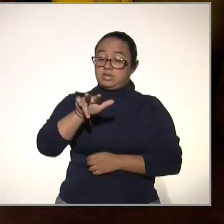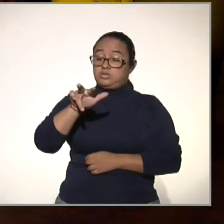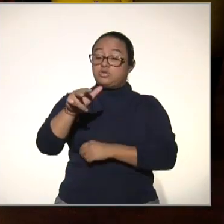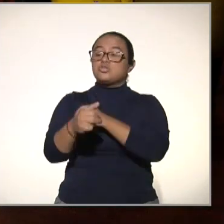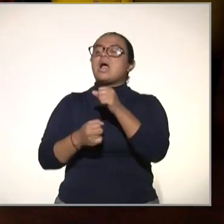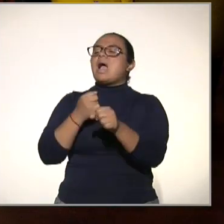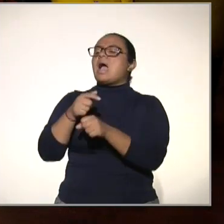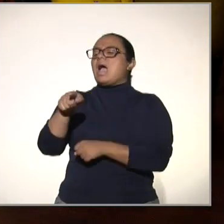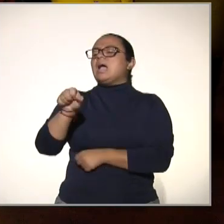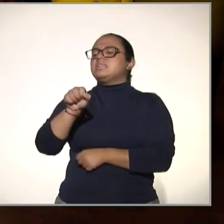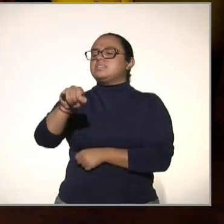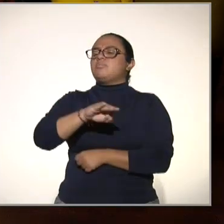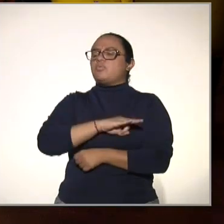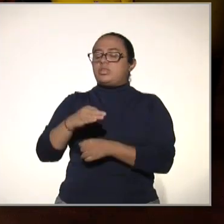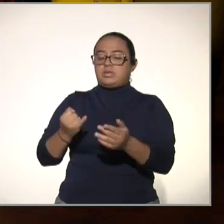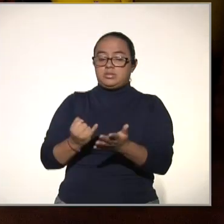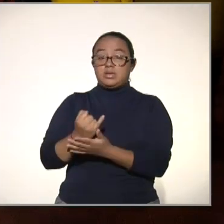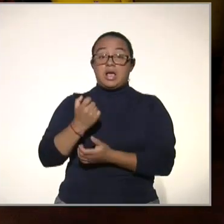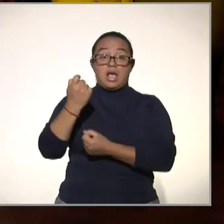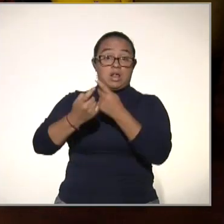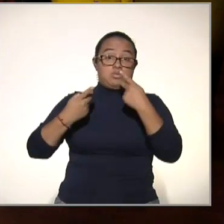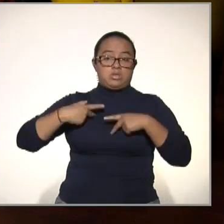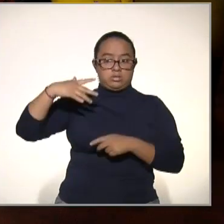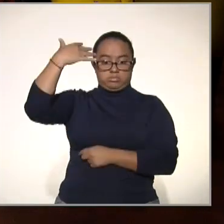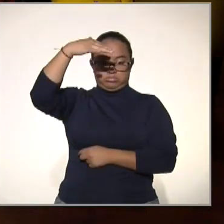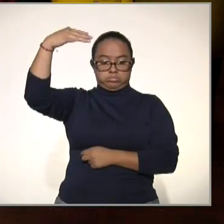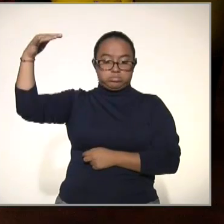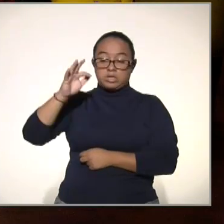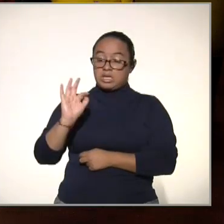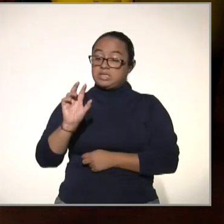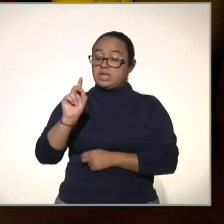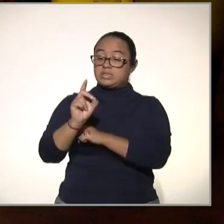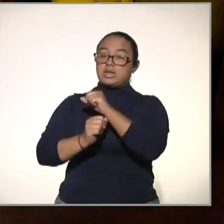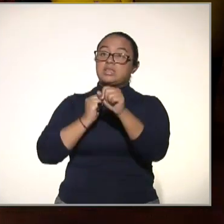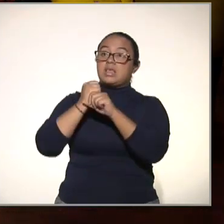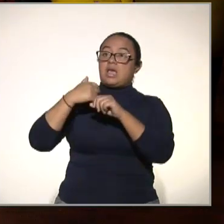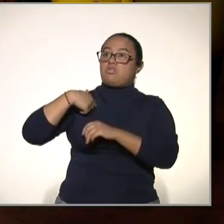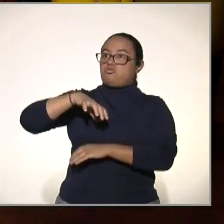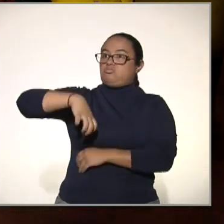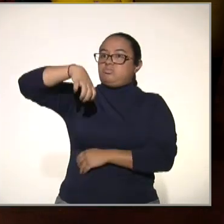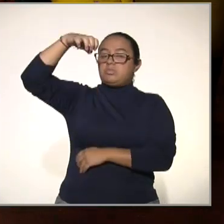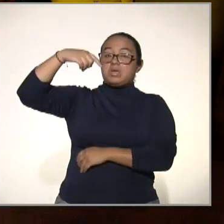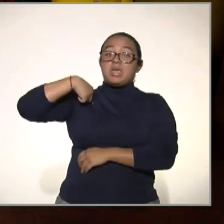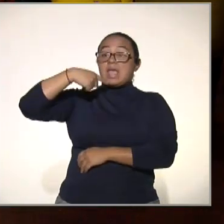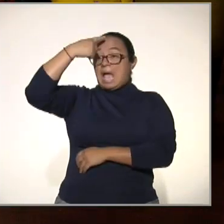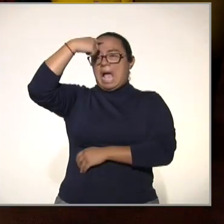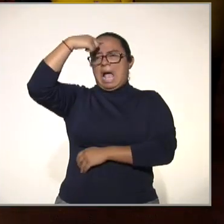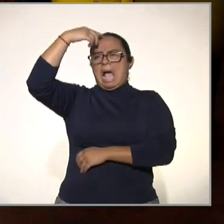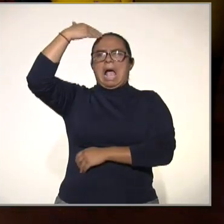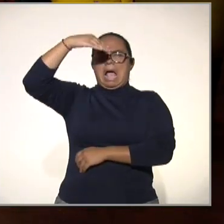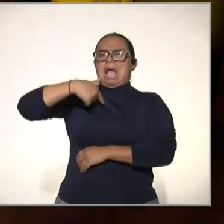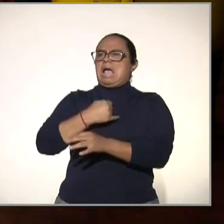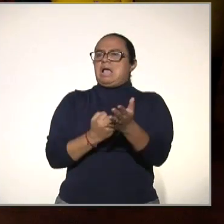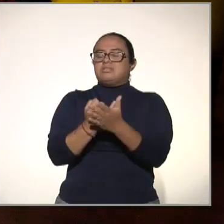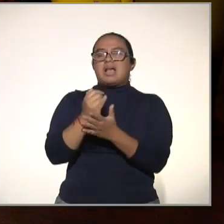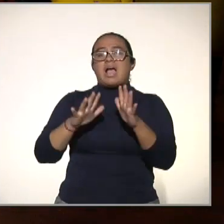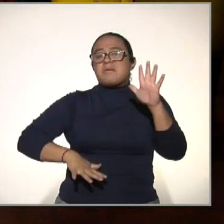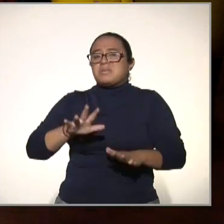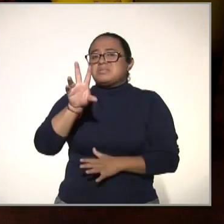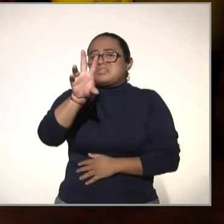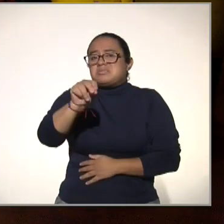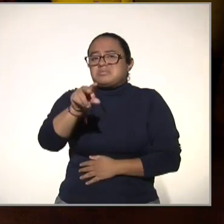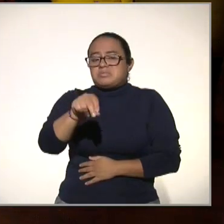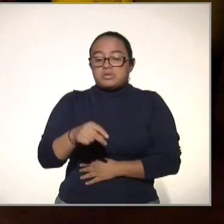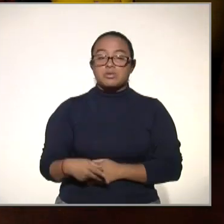decir, ahora puede decir. Cuando hay personas adultas que podemos tener más de 30 y nunca saber lo que queremos, digo, nadie lo garantiza. Pero si no lo sabemos es porque no